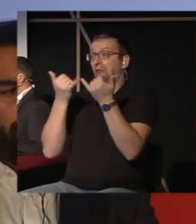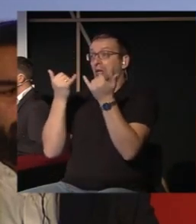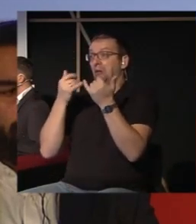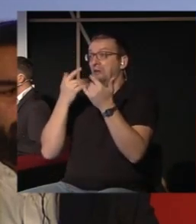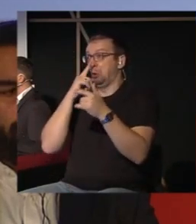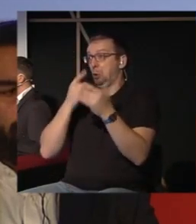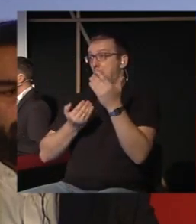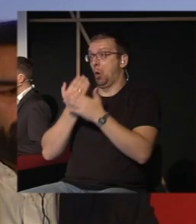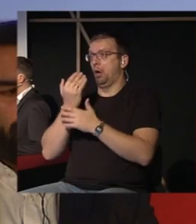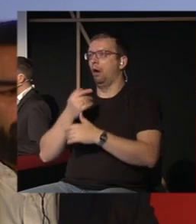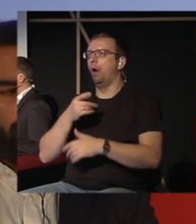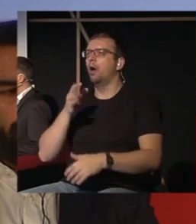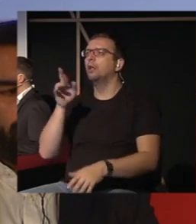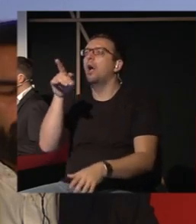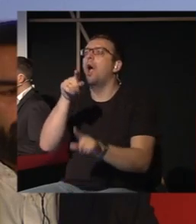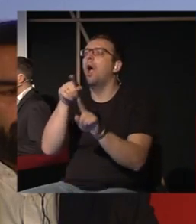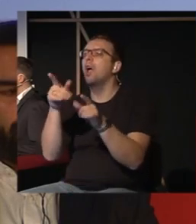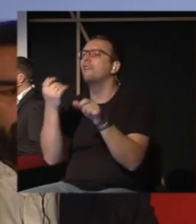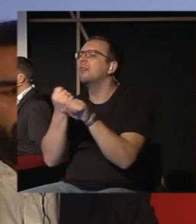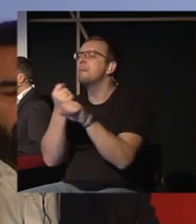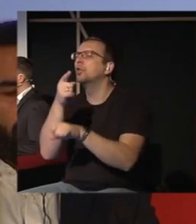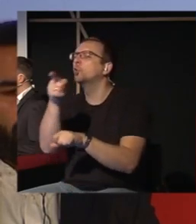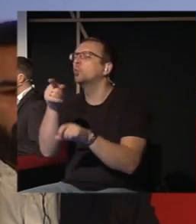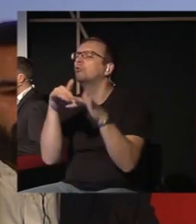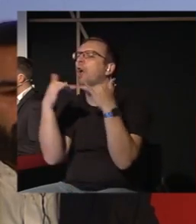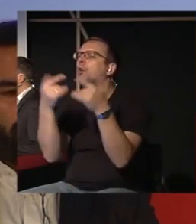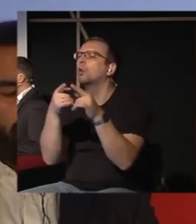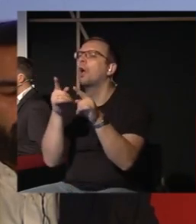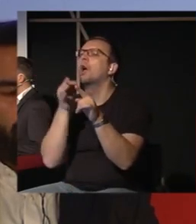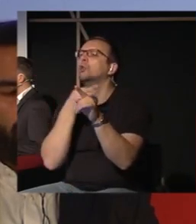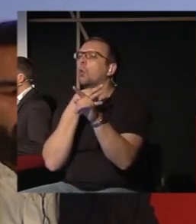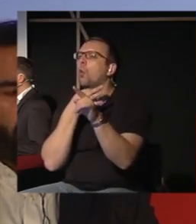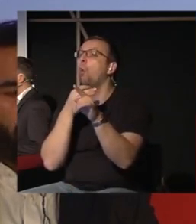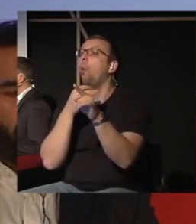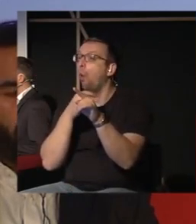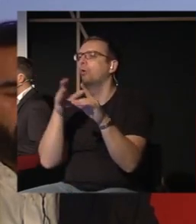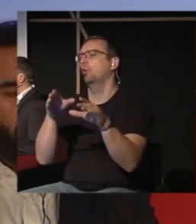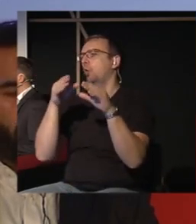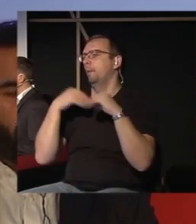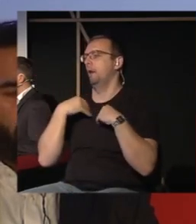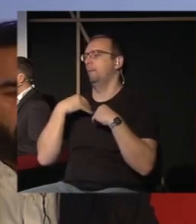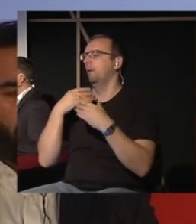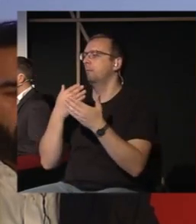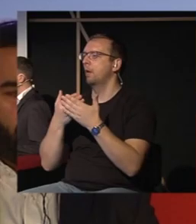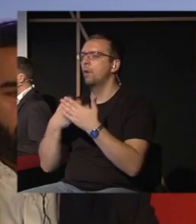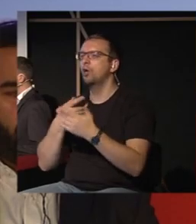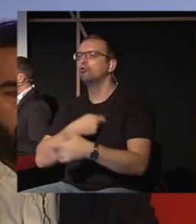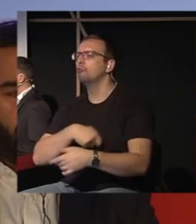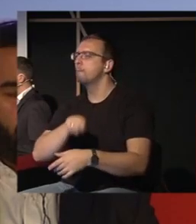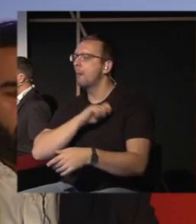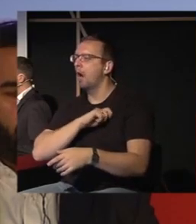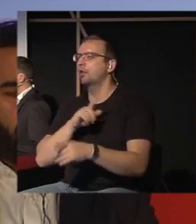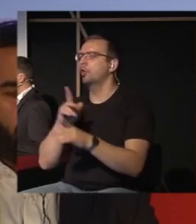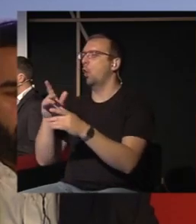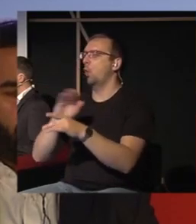con compañeros de aquí, de equipo y de clubes españoles, como Albert de Barcelona y